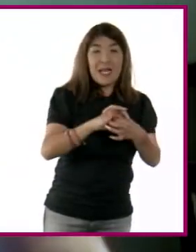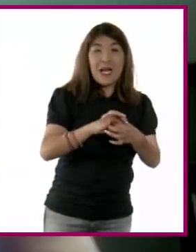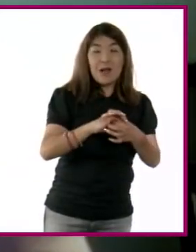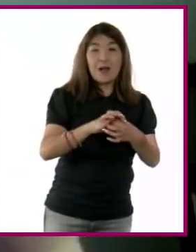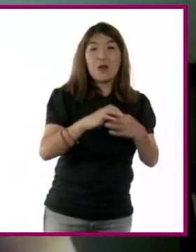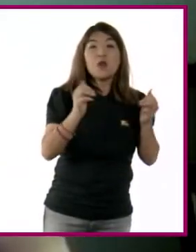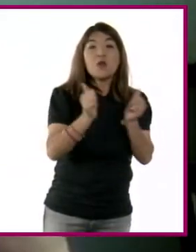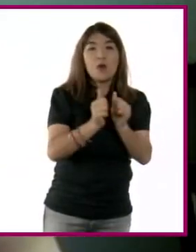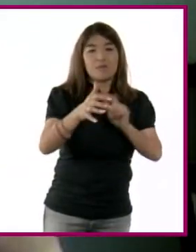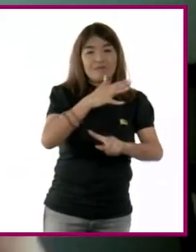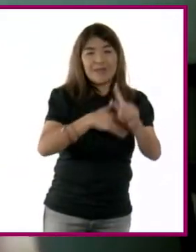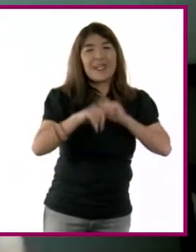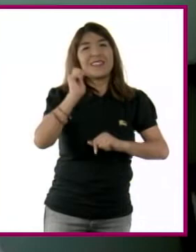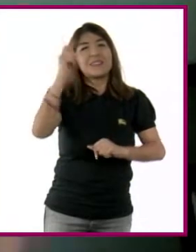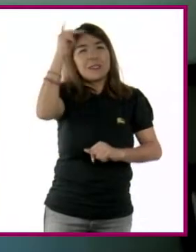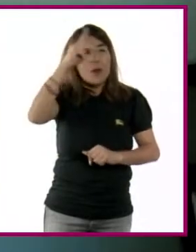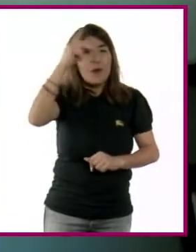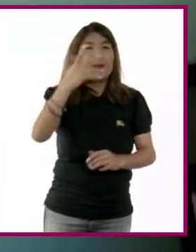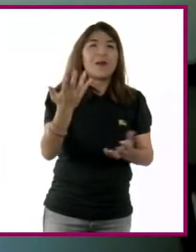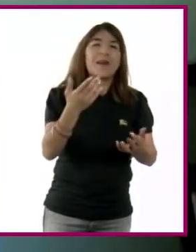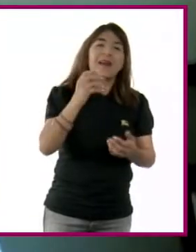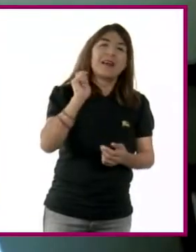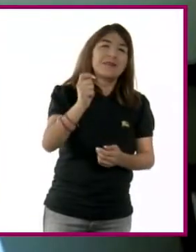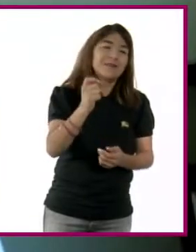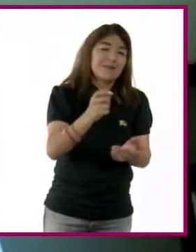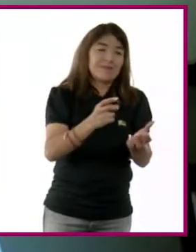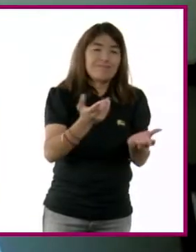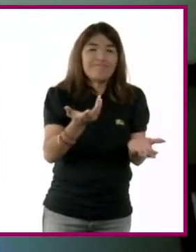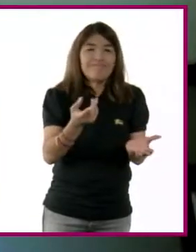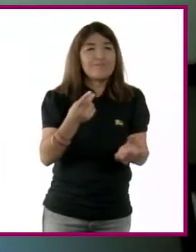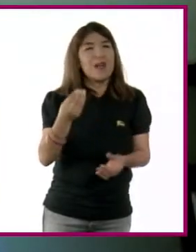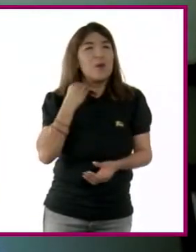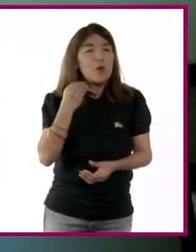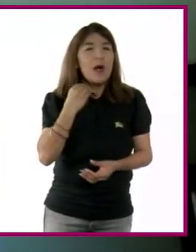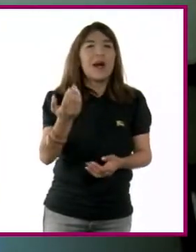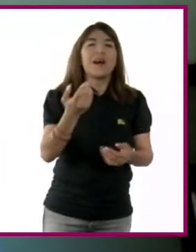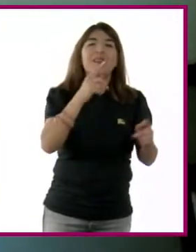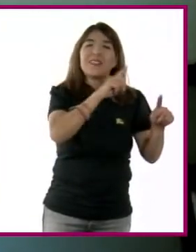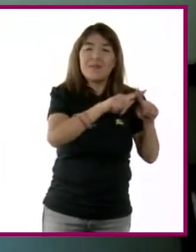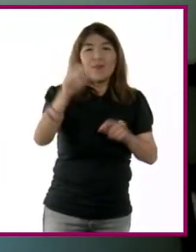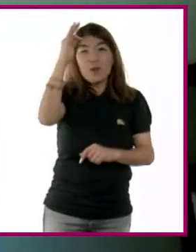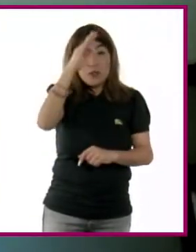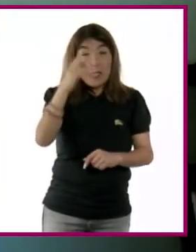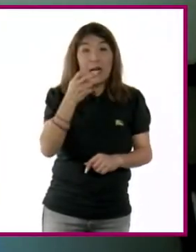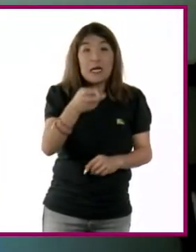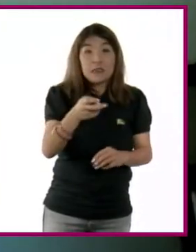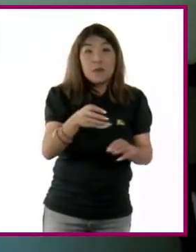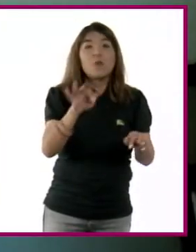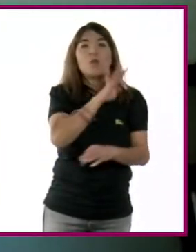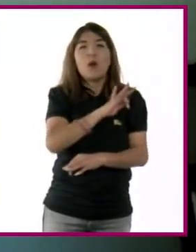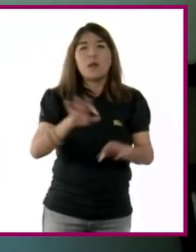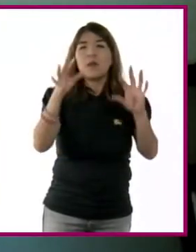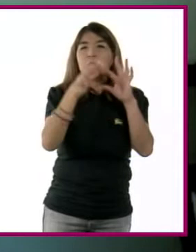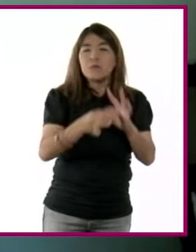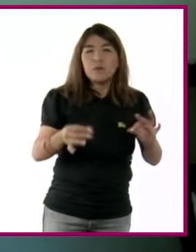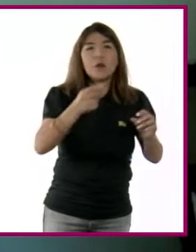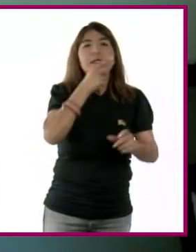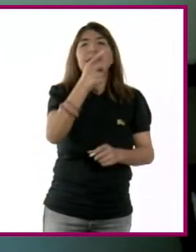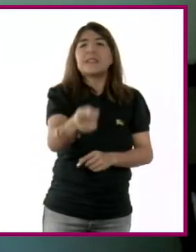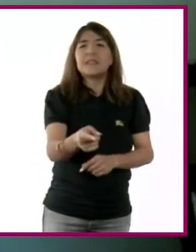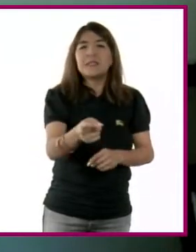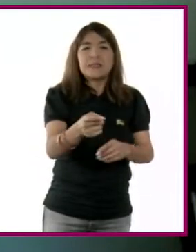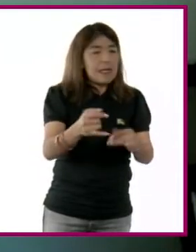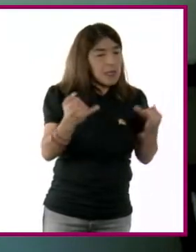está estructurado de la misma manera y todos podemos empezar a construir el discurso un poco de la misma